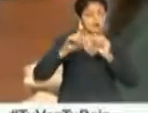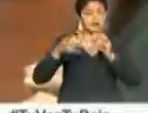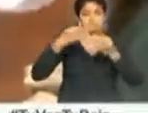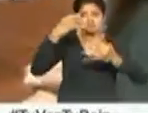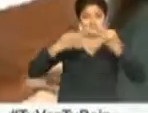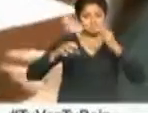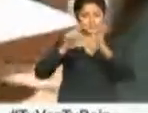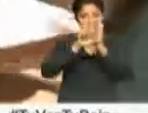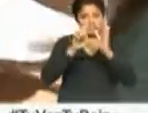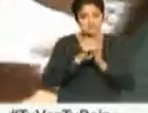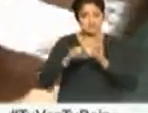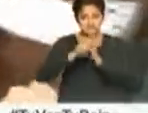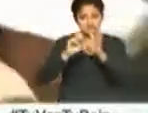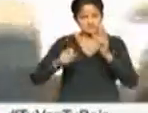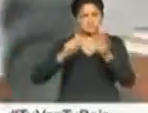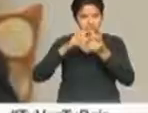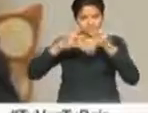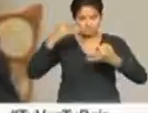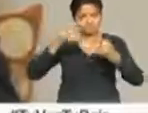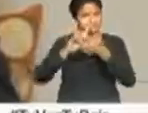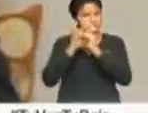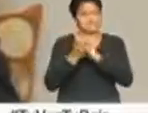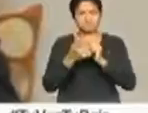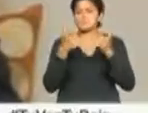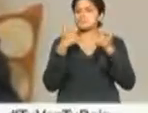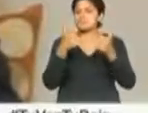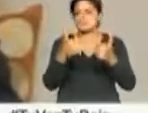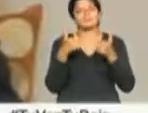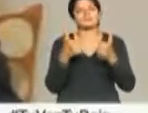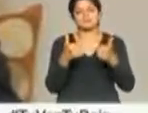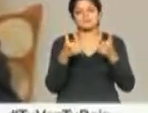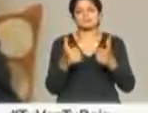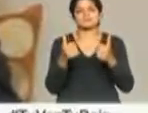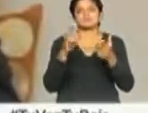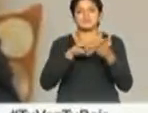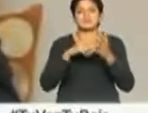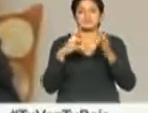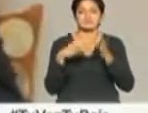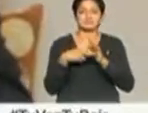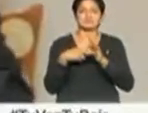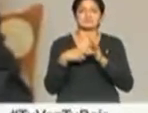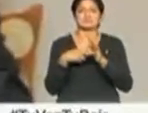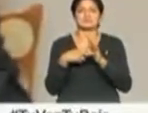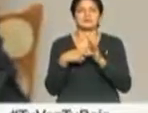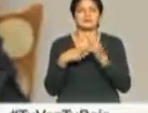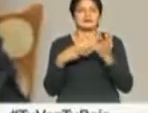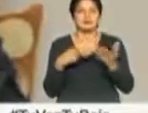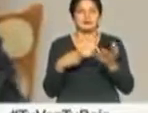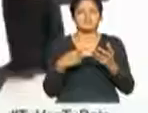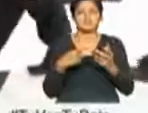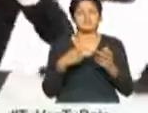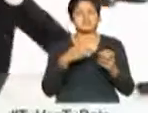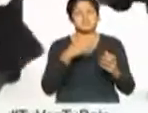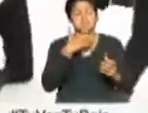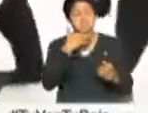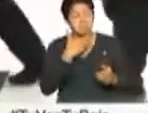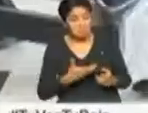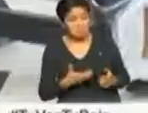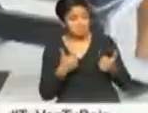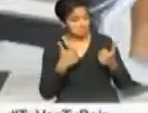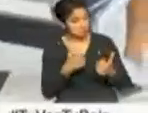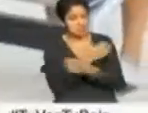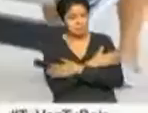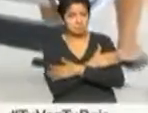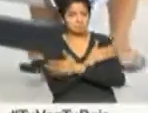tempos e que logra obtener taxas admirables. Entre los aspectos